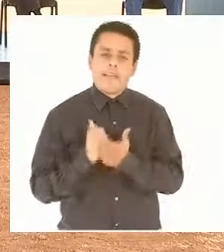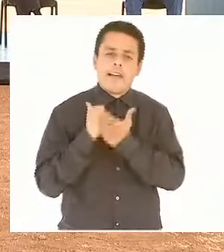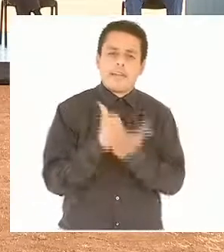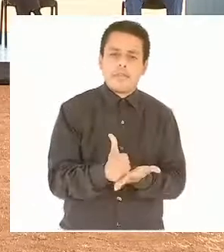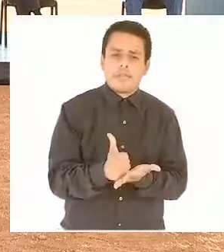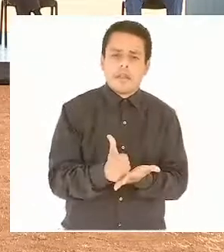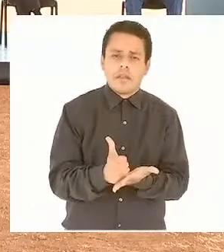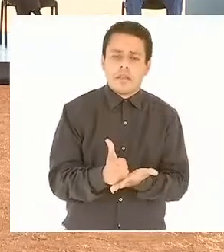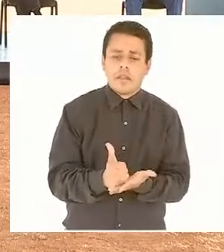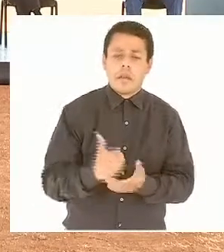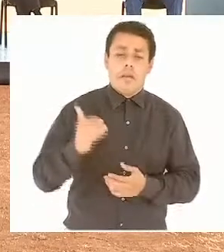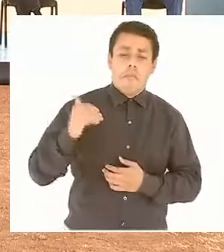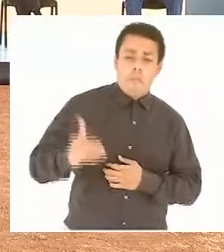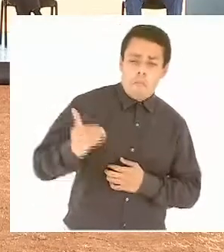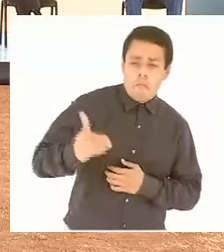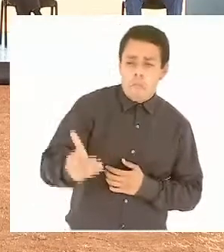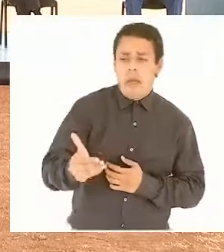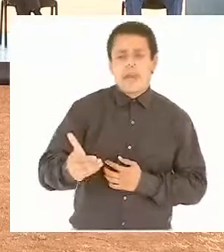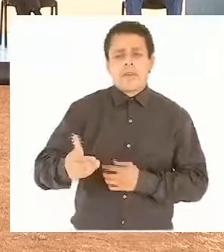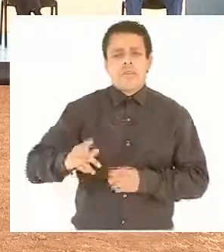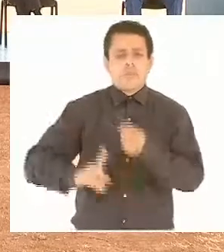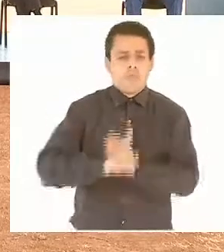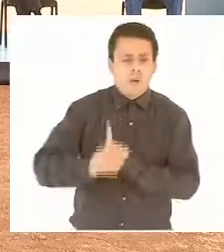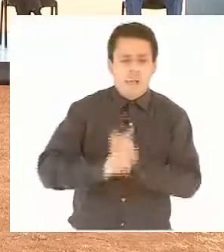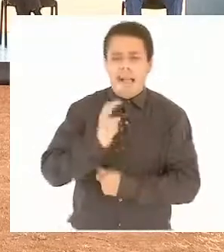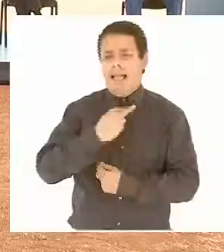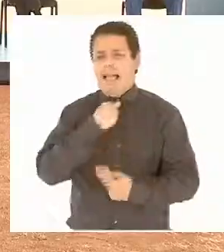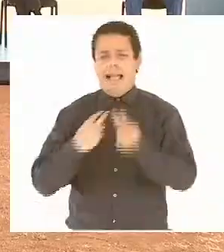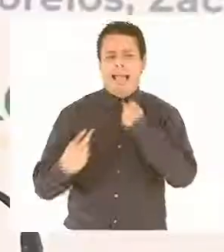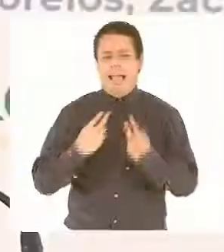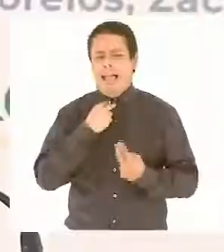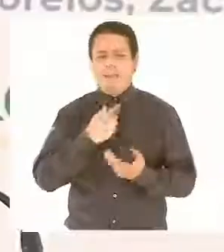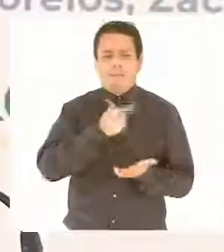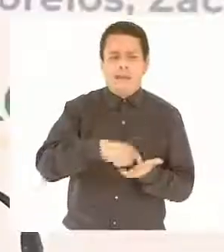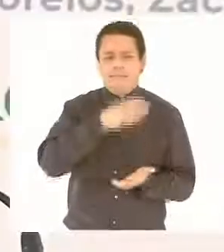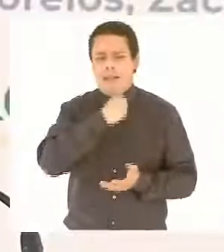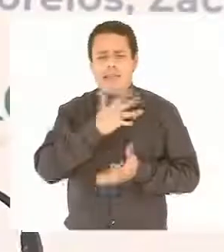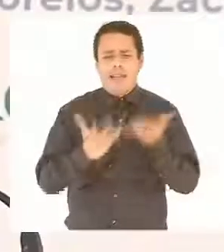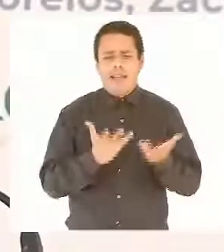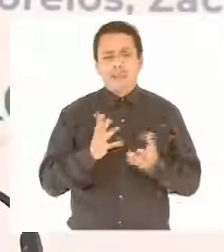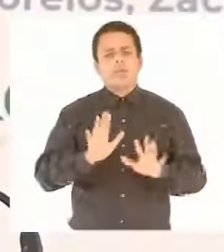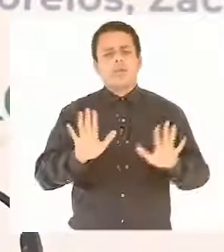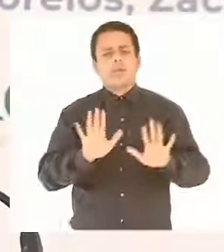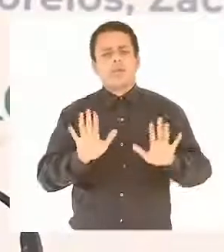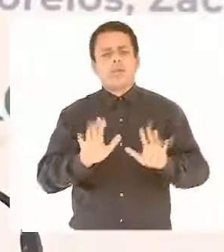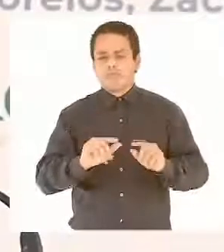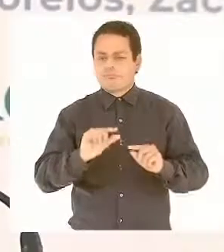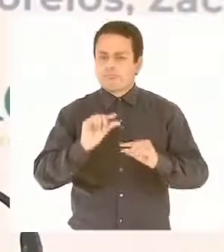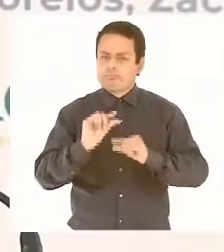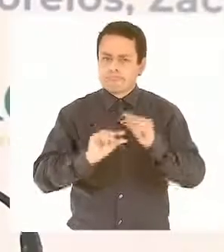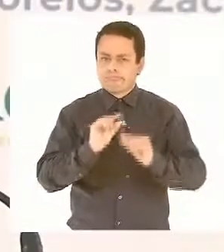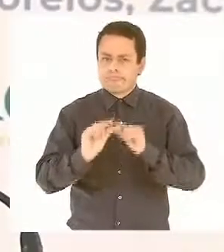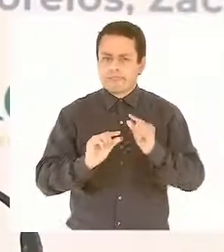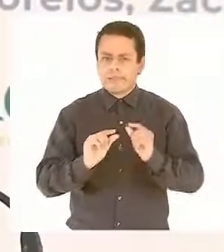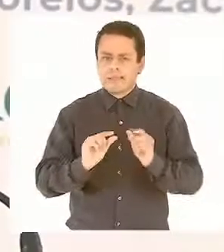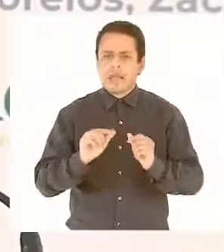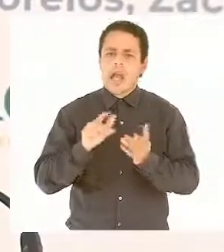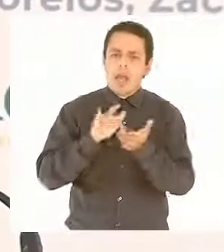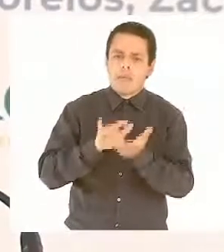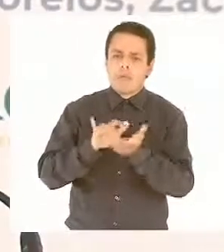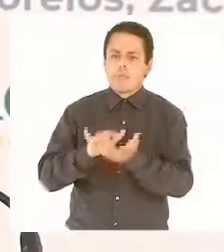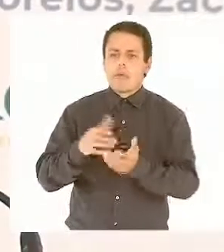ayudado a que no se dé una crisis de consumo. Esto que se está haciendo, el apoyar la